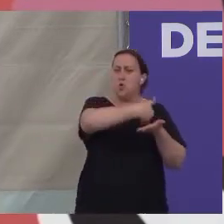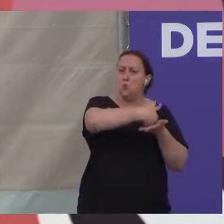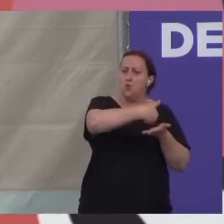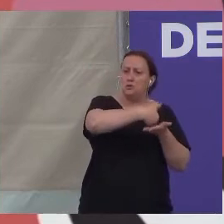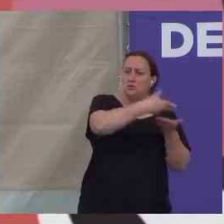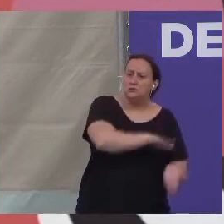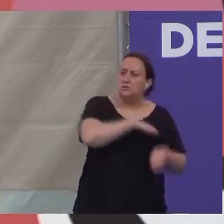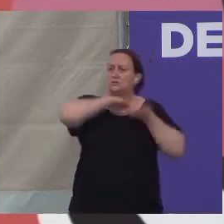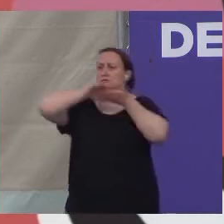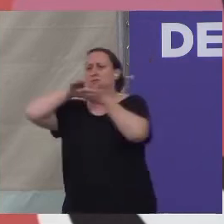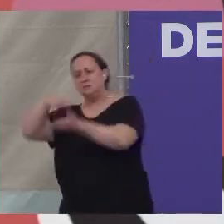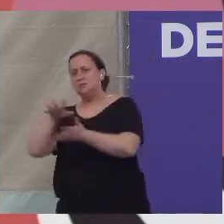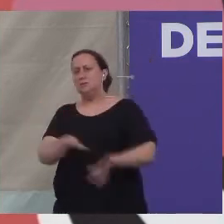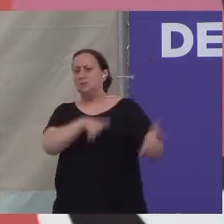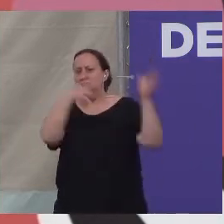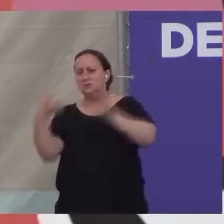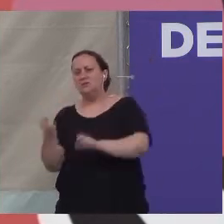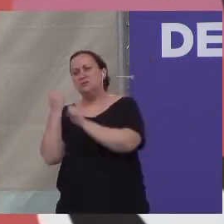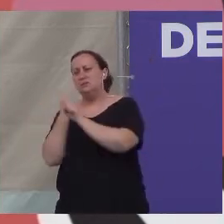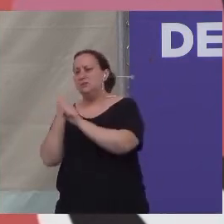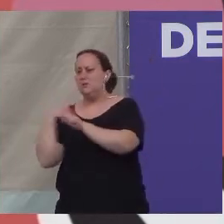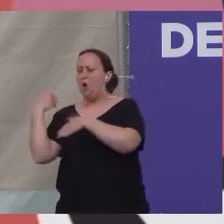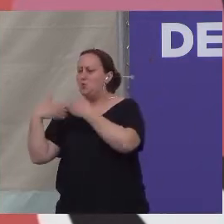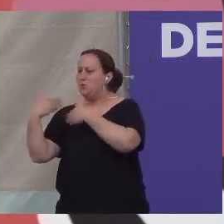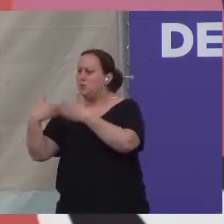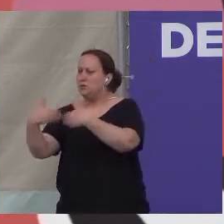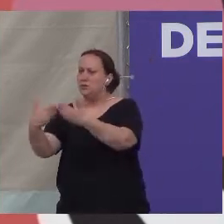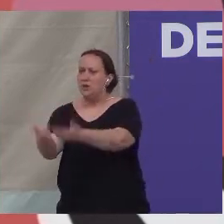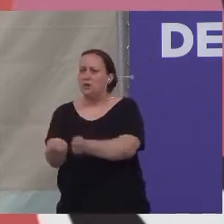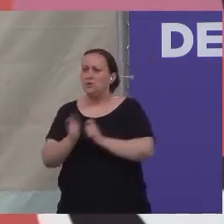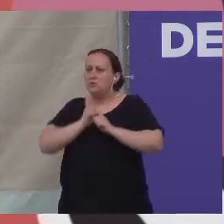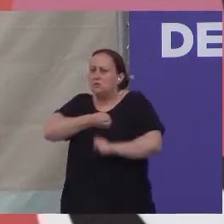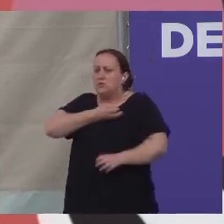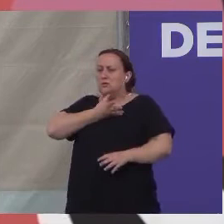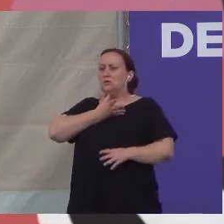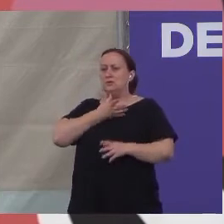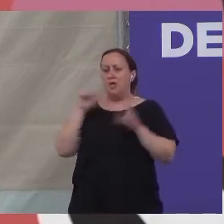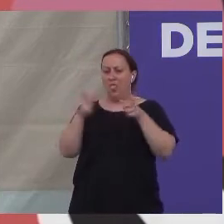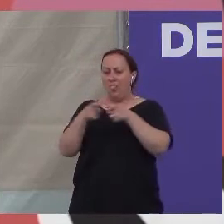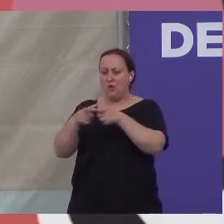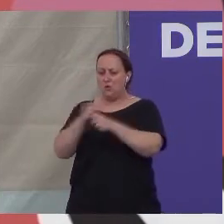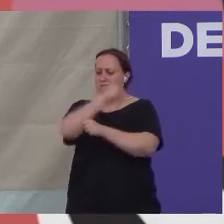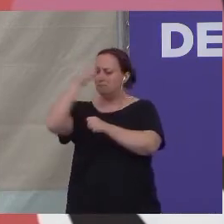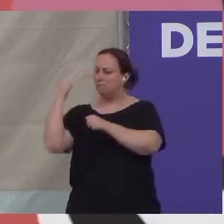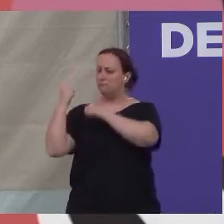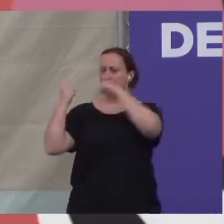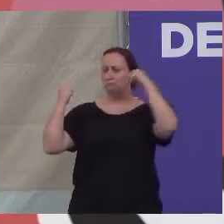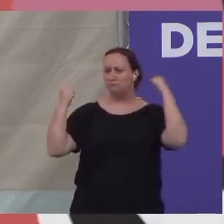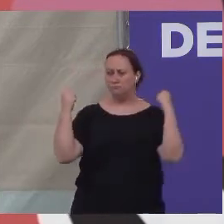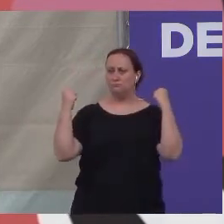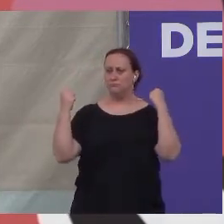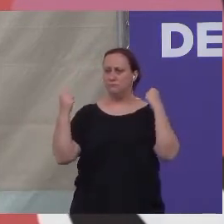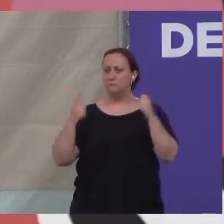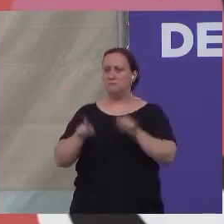de esta Asamblea al trabajo diario. Un trabajo motivador que servirá para que los círculos ya existentes se afiancen y para conseguir